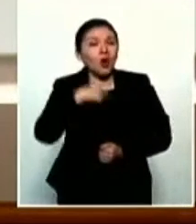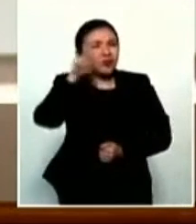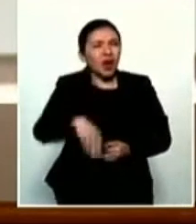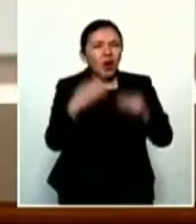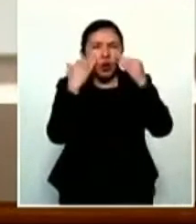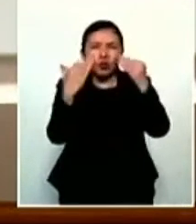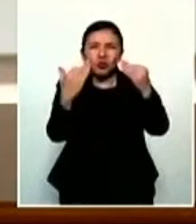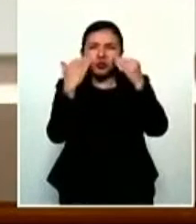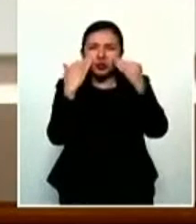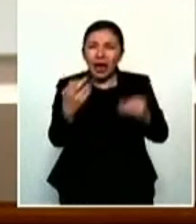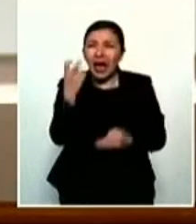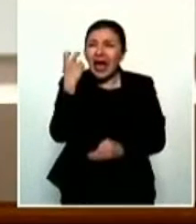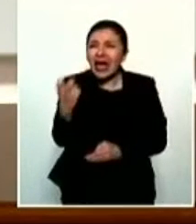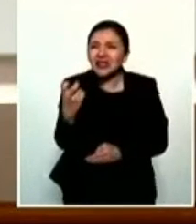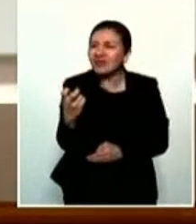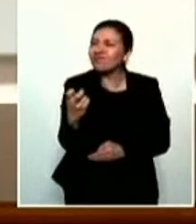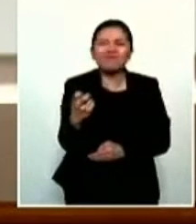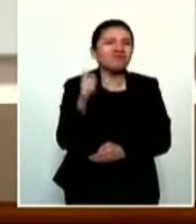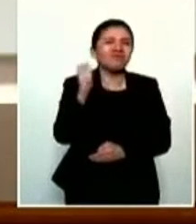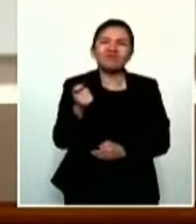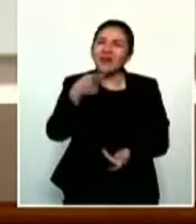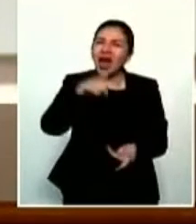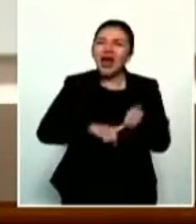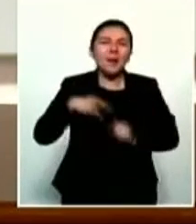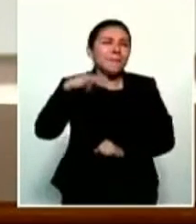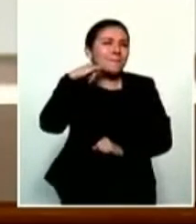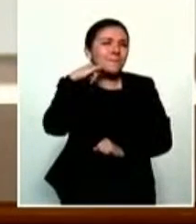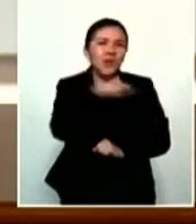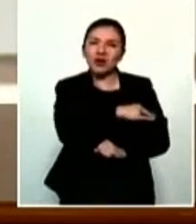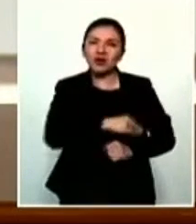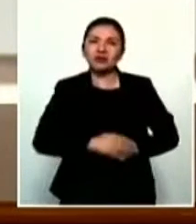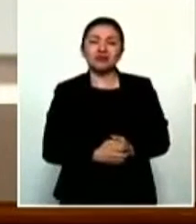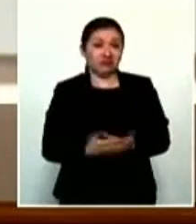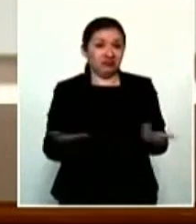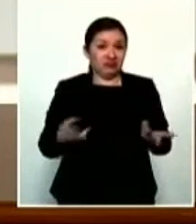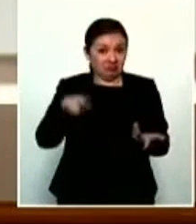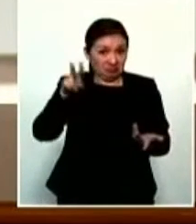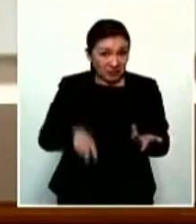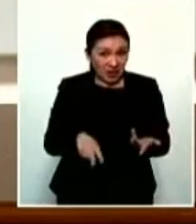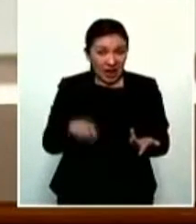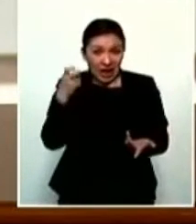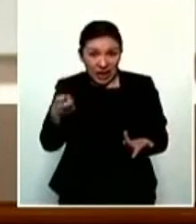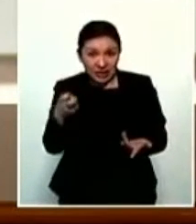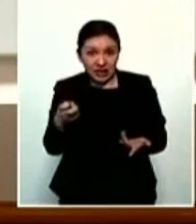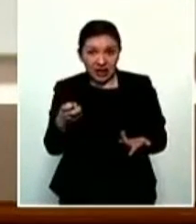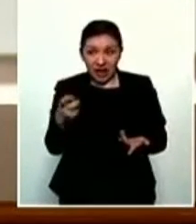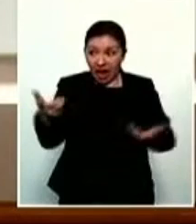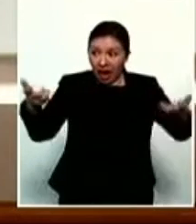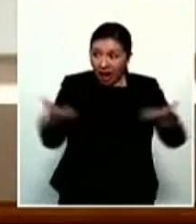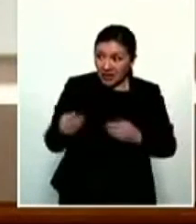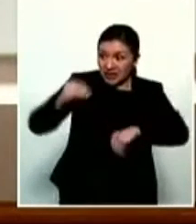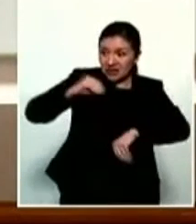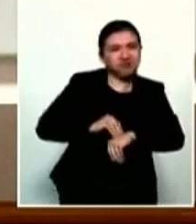fe de que eso es una hipocresía, porque no fue ese el